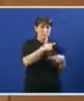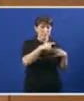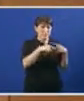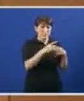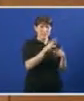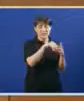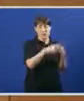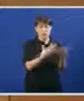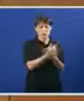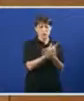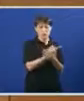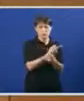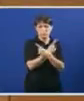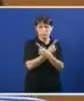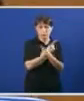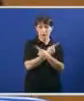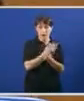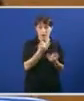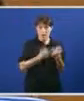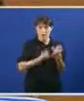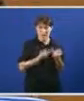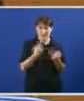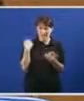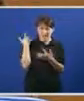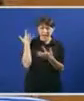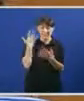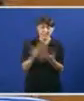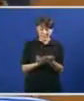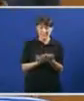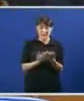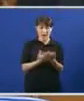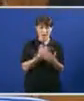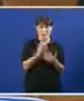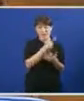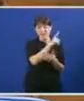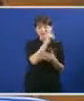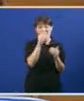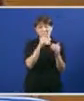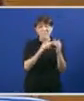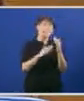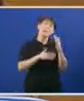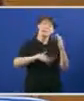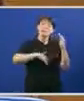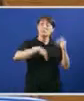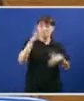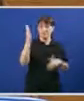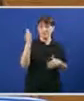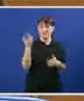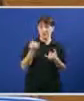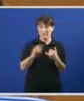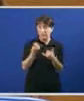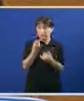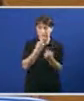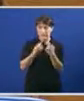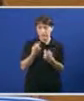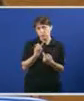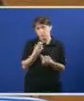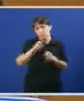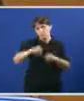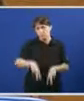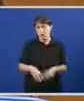más de 100.000, o peor dato de la historia de Galicia, 20.000 familias más con todos los seus miembros parados